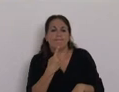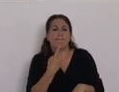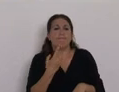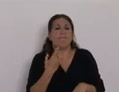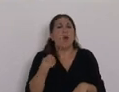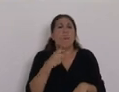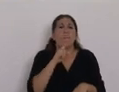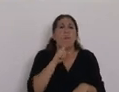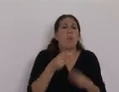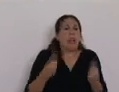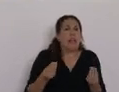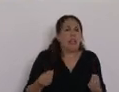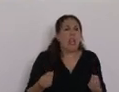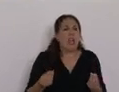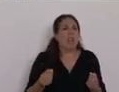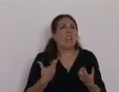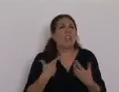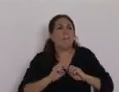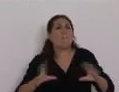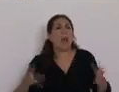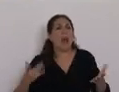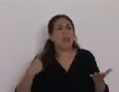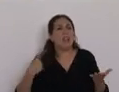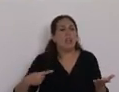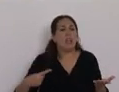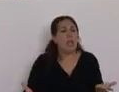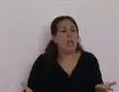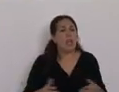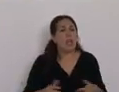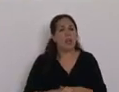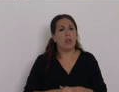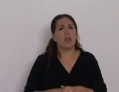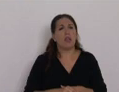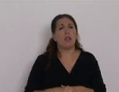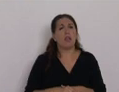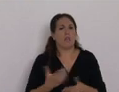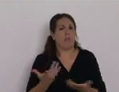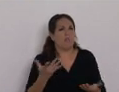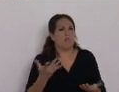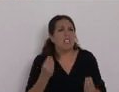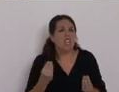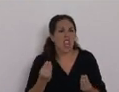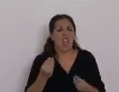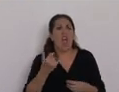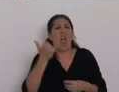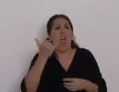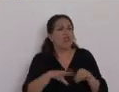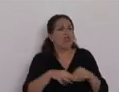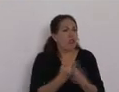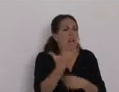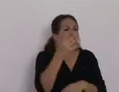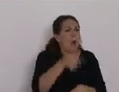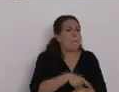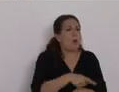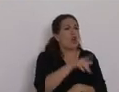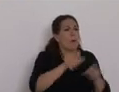hicimos, qué mal nos fue. Tenemos un 5% de pobres, decían dirigentes que salían de la cárcel y que